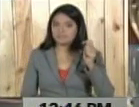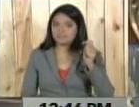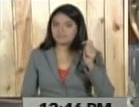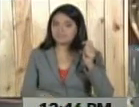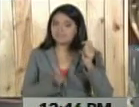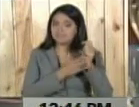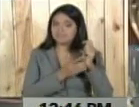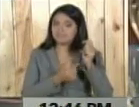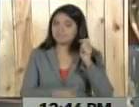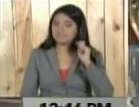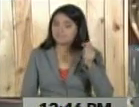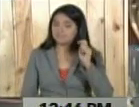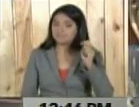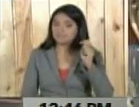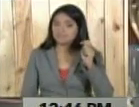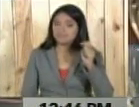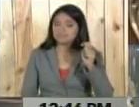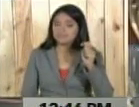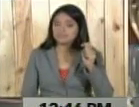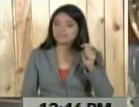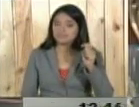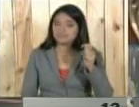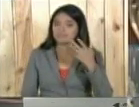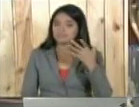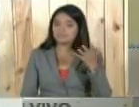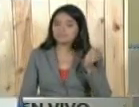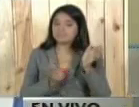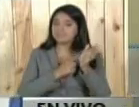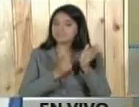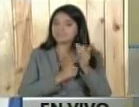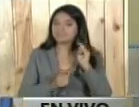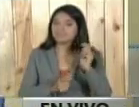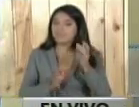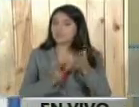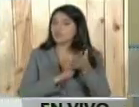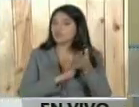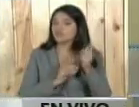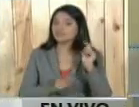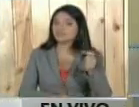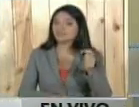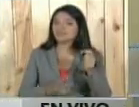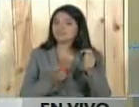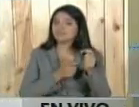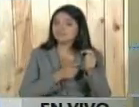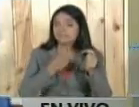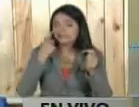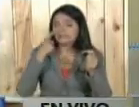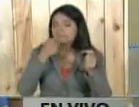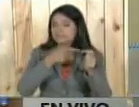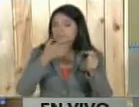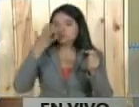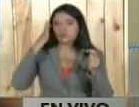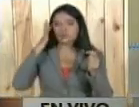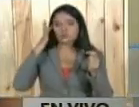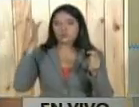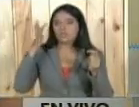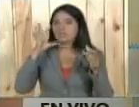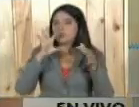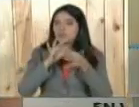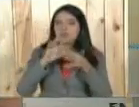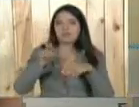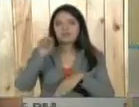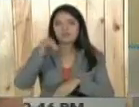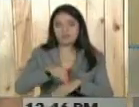libro de todas las soluciones, el libro de la sabiduría, el libro de la unidad